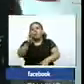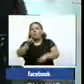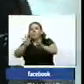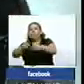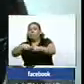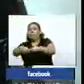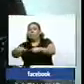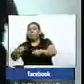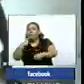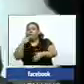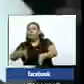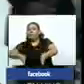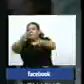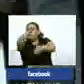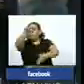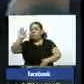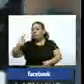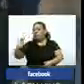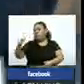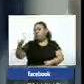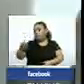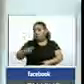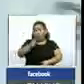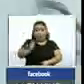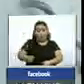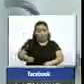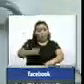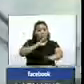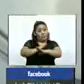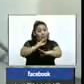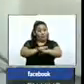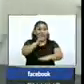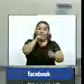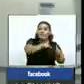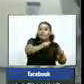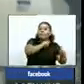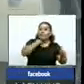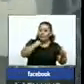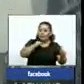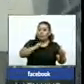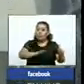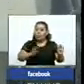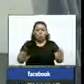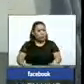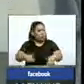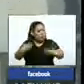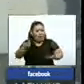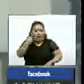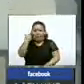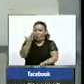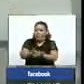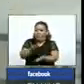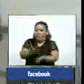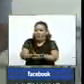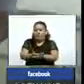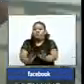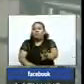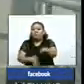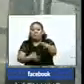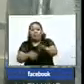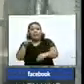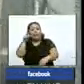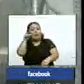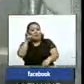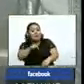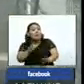petición de la Fiscalía. Abogados defensores del sacerdote sostienen que no hay evidencias de las acusaciones y todo se